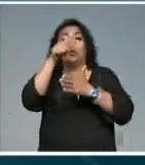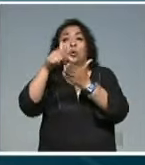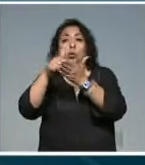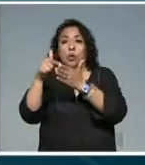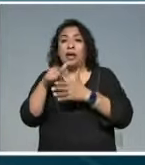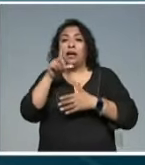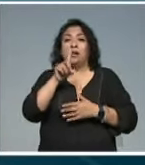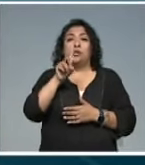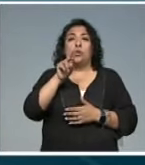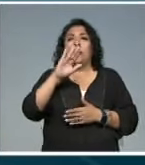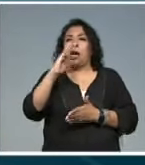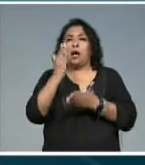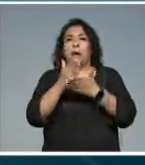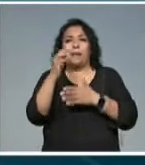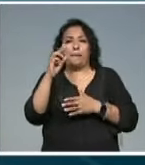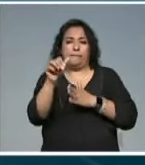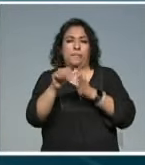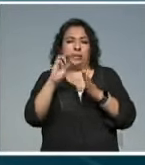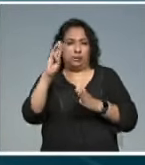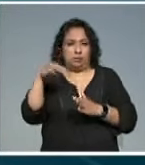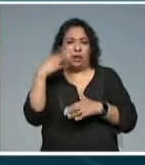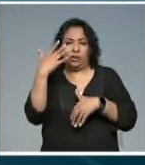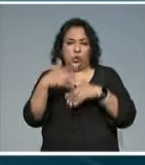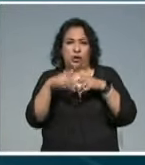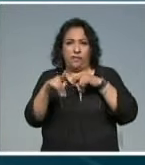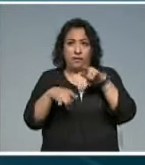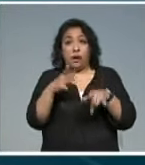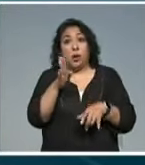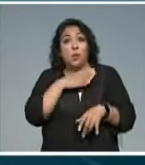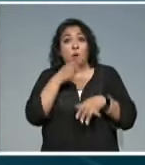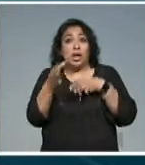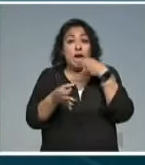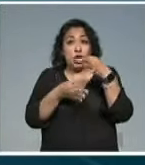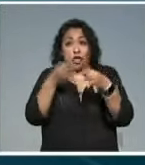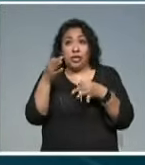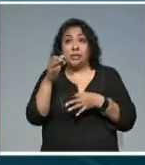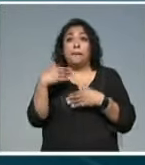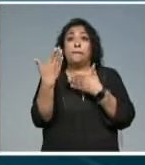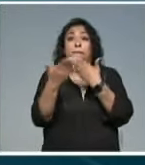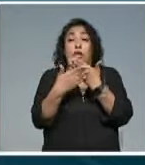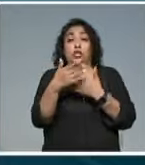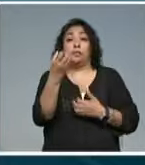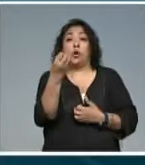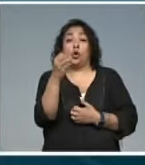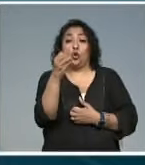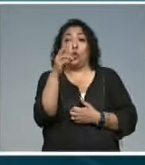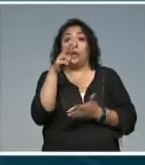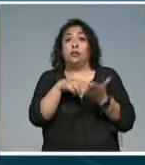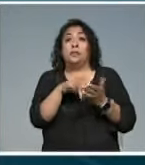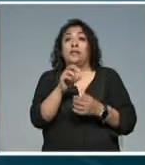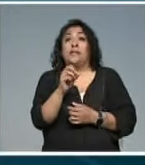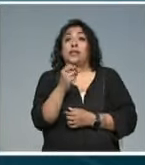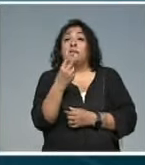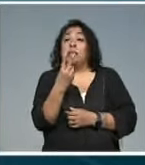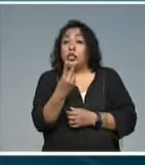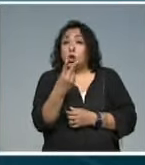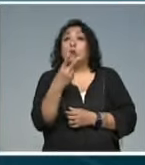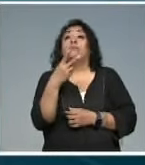En Dubái está hasta marzo, que se termina la feria. Y la buena noticia es que en octubre de este año va a la Ciudad de